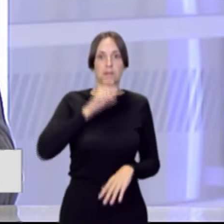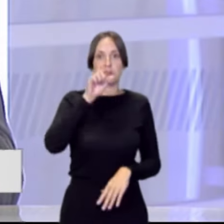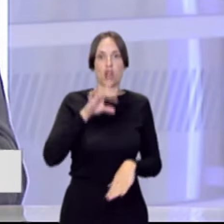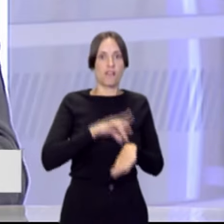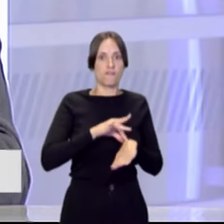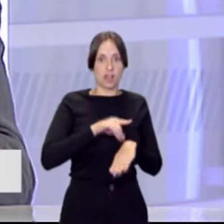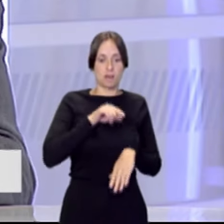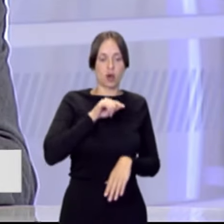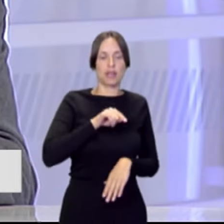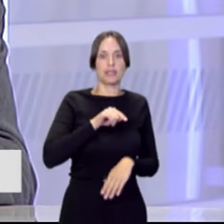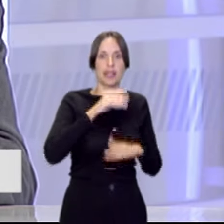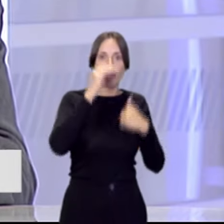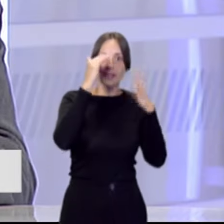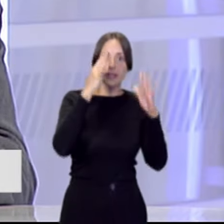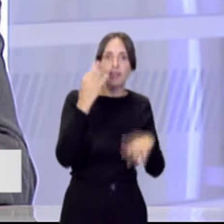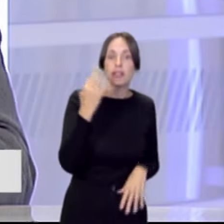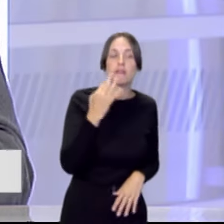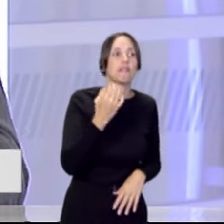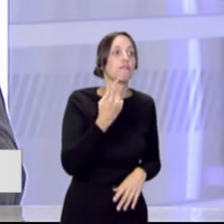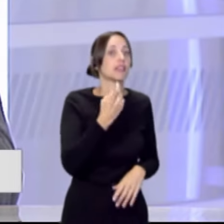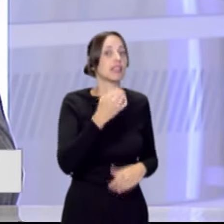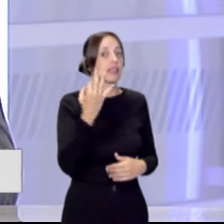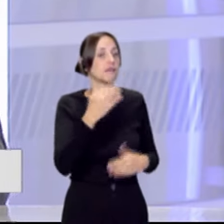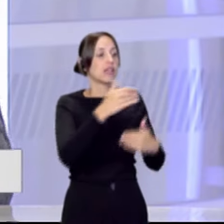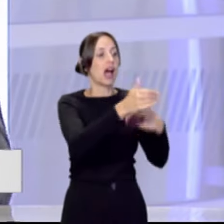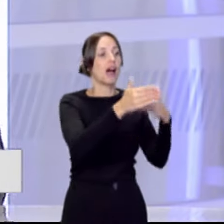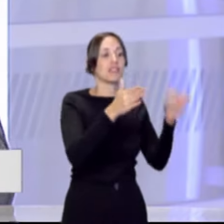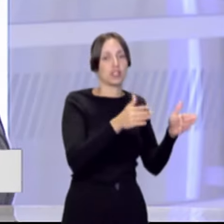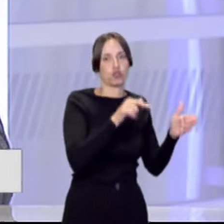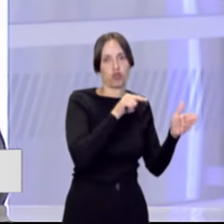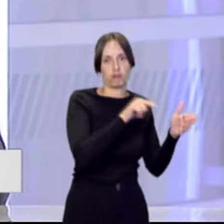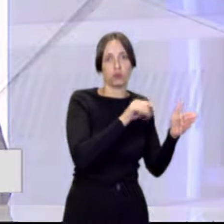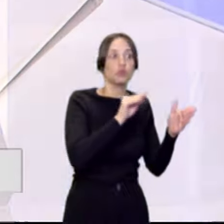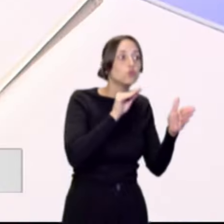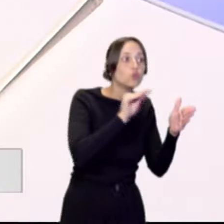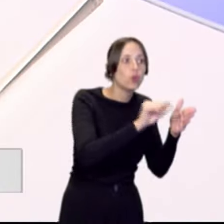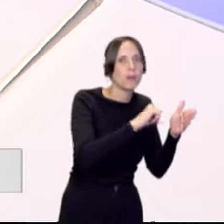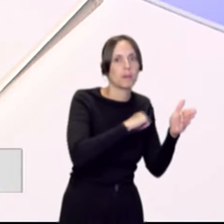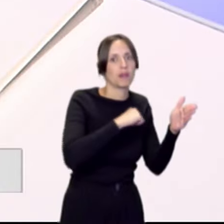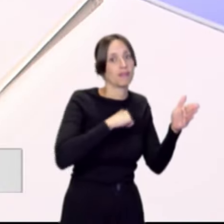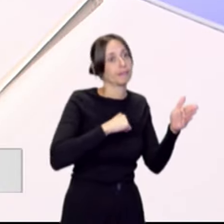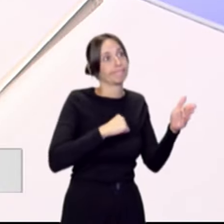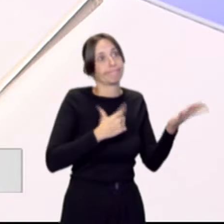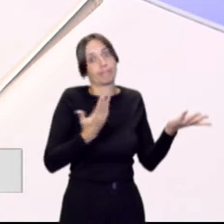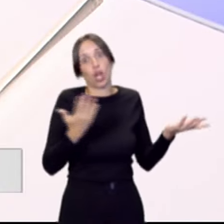falta tener una habitación para él, cosa que no hay, porque sabemos toda la crisis de